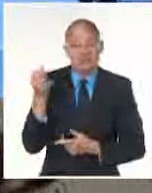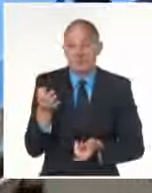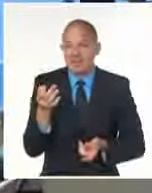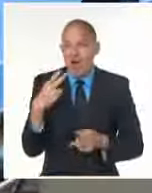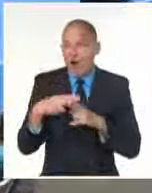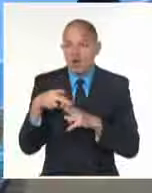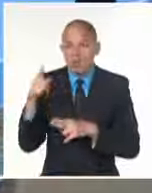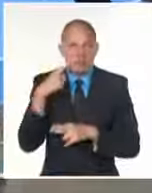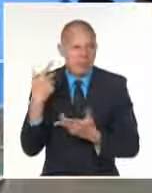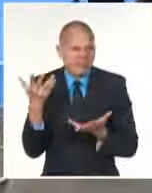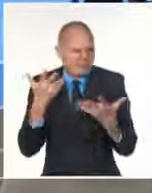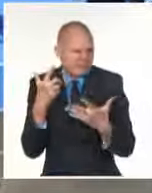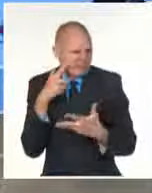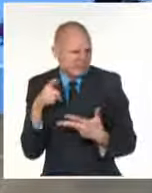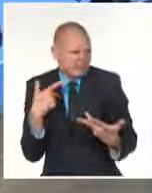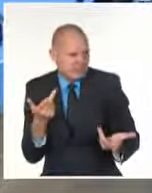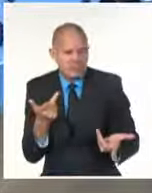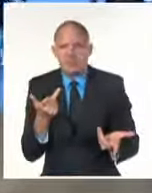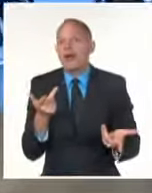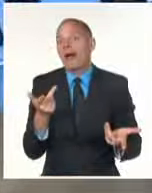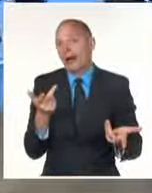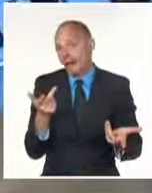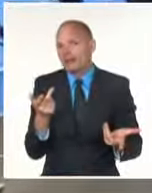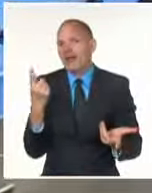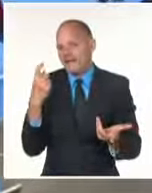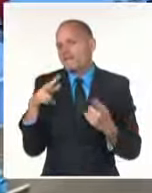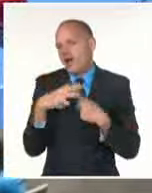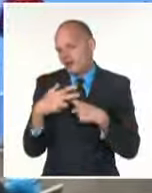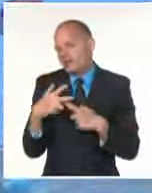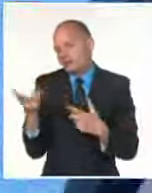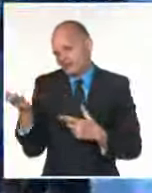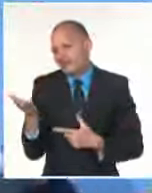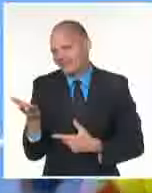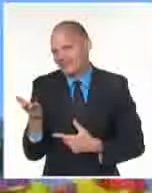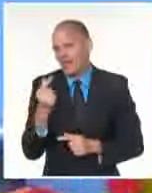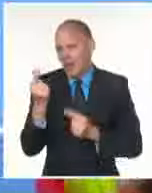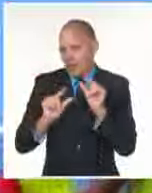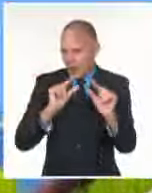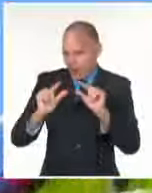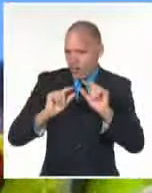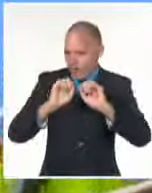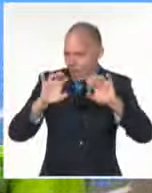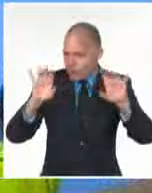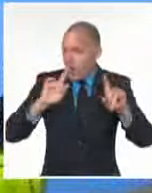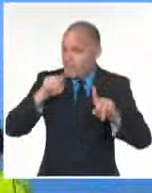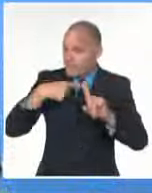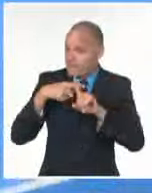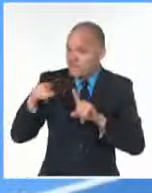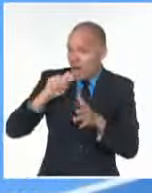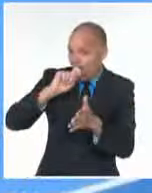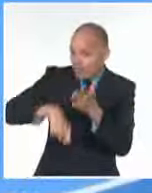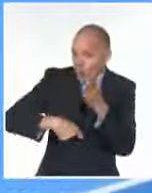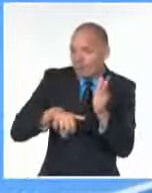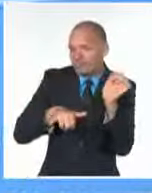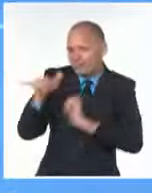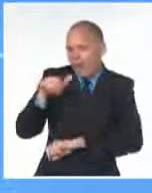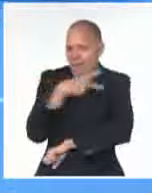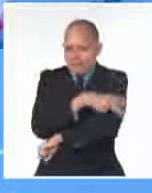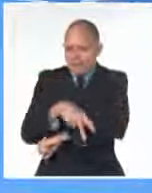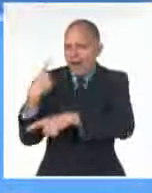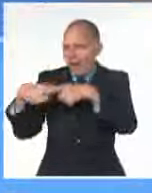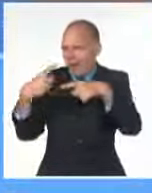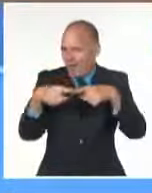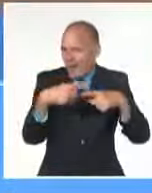ellos. Y eso hay que lograrlo, como también se debe incrementar la contratación de jugadores cubanos en el exterior, que en